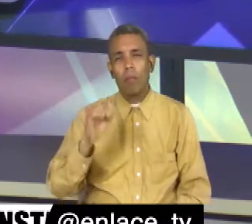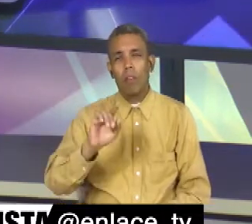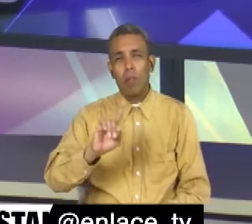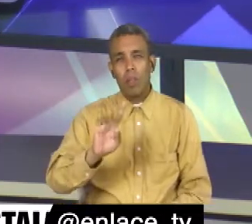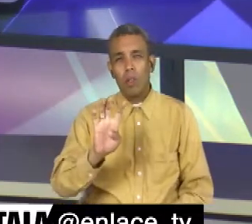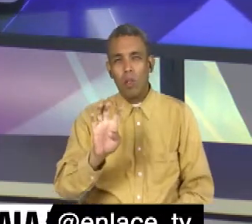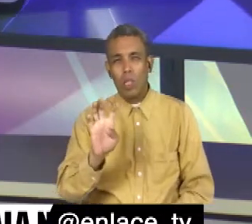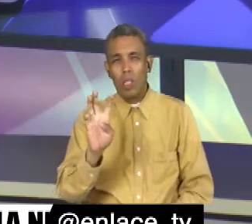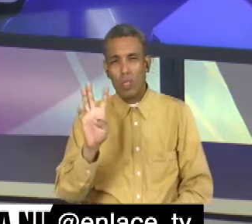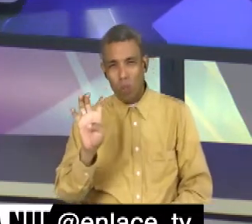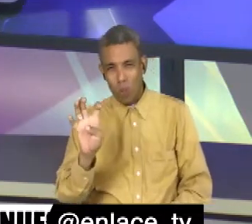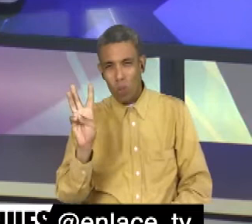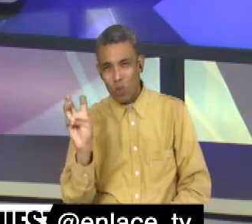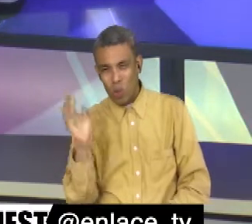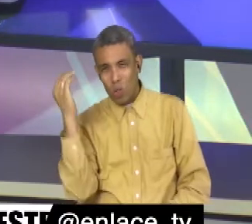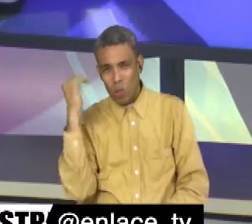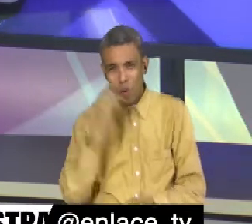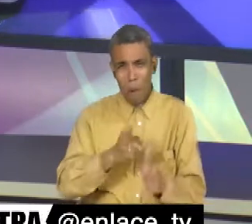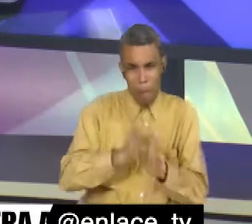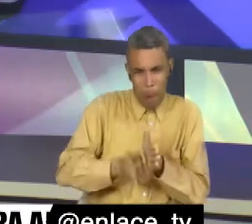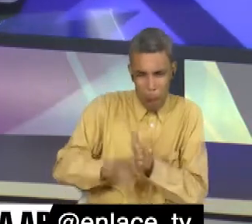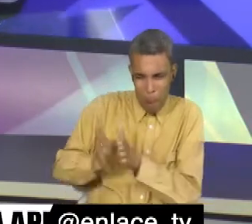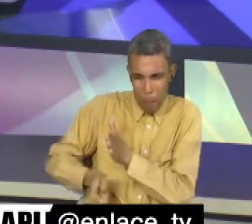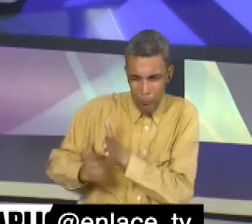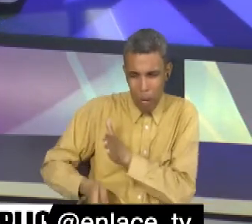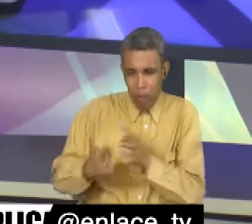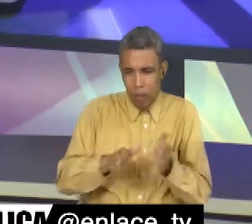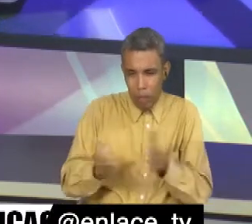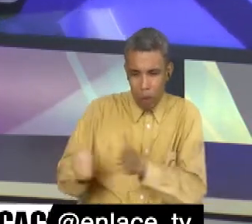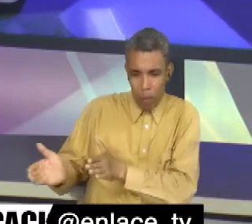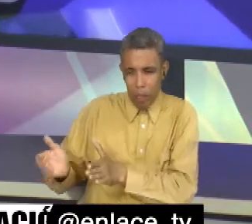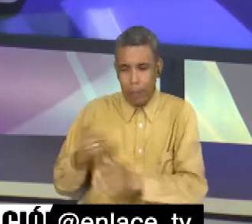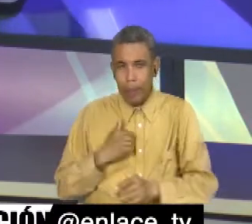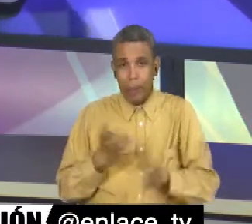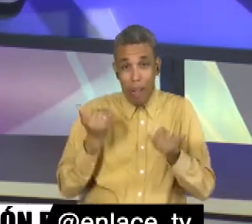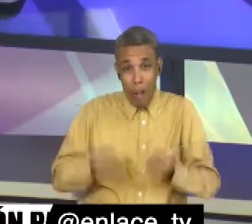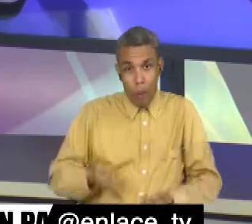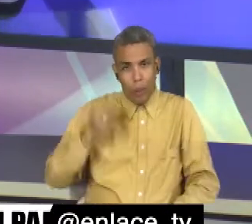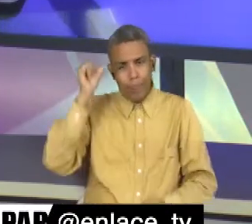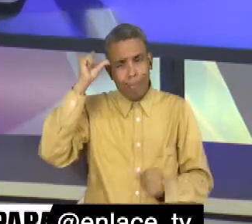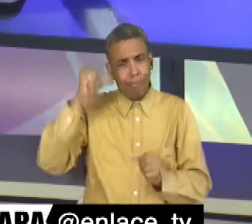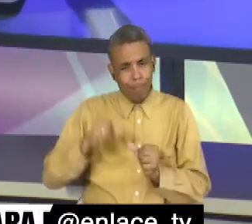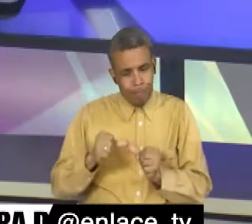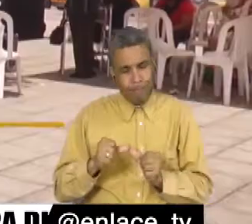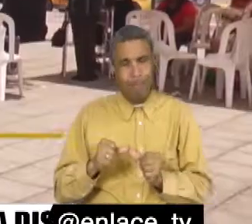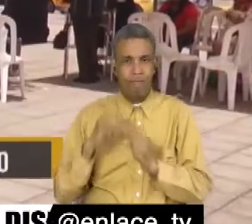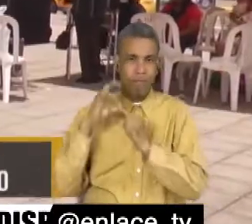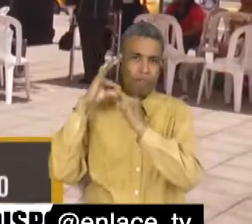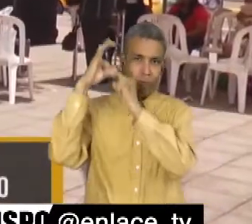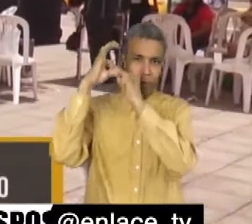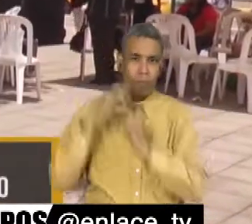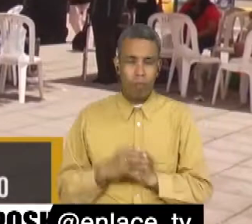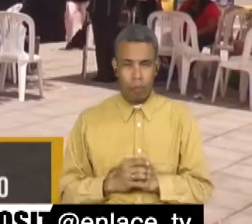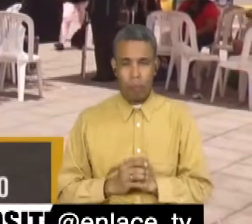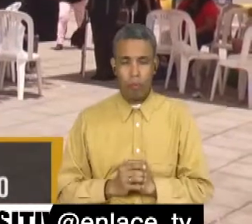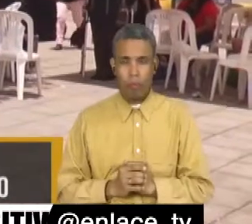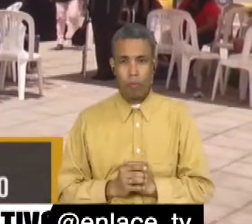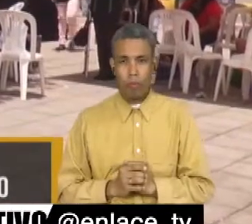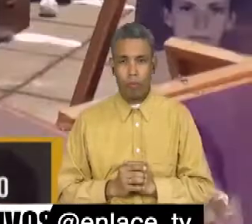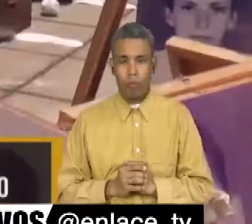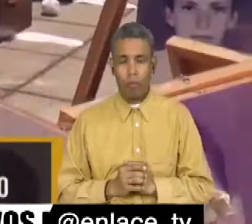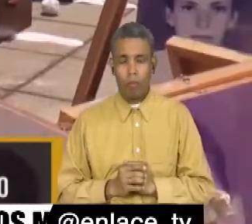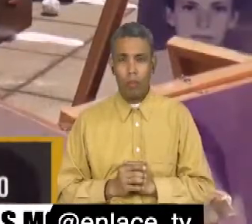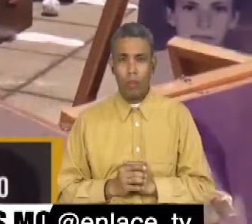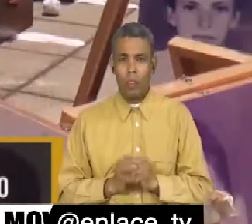mayo de 1998. Las víctimas continúan conmemorando esta inolvidable fecha. Se cumple en esta fecha el Día Municipal de